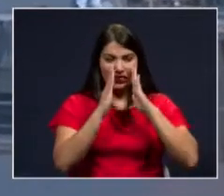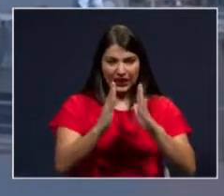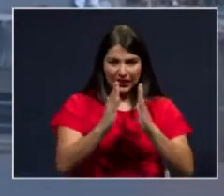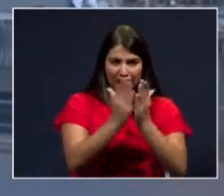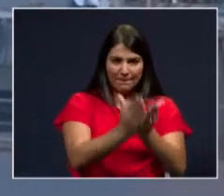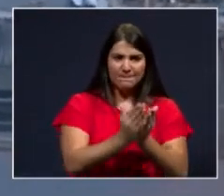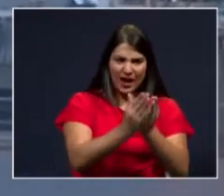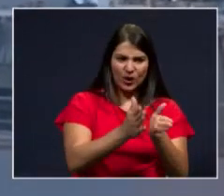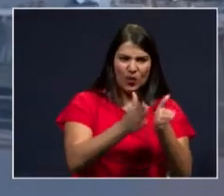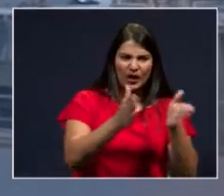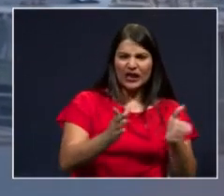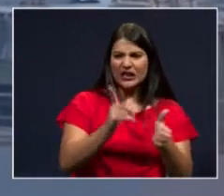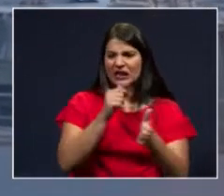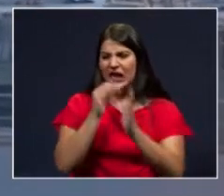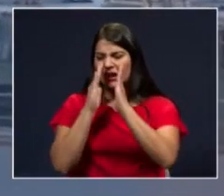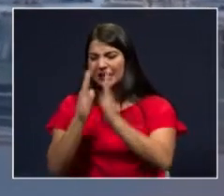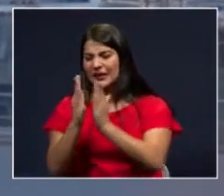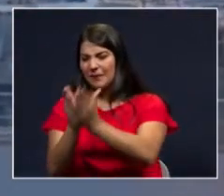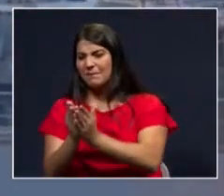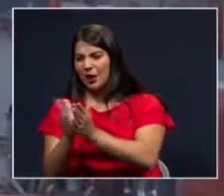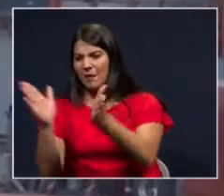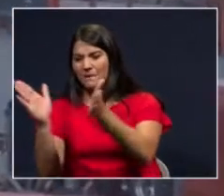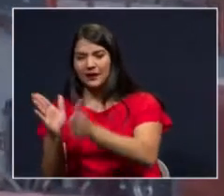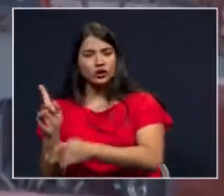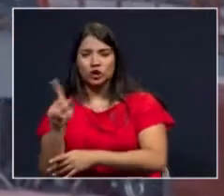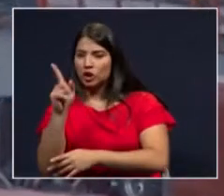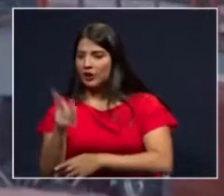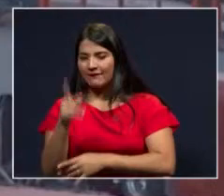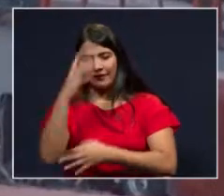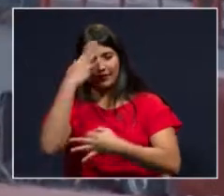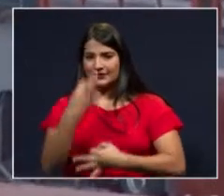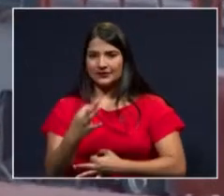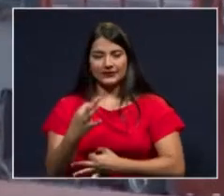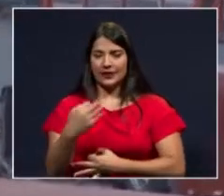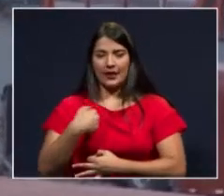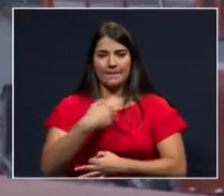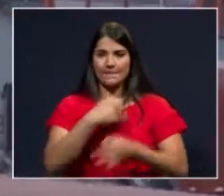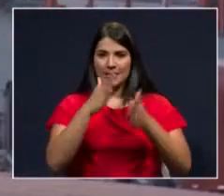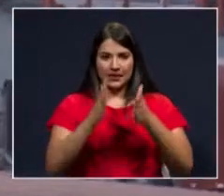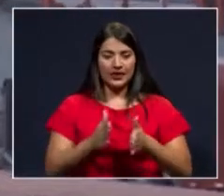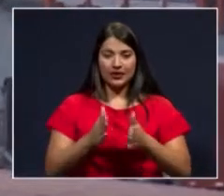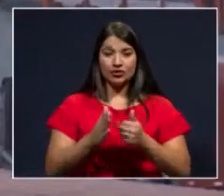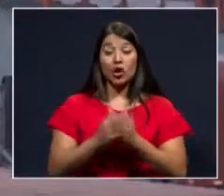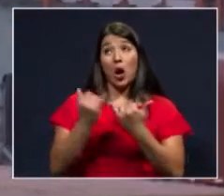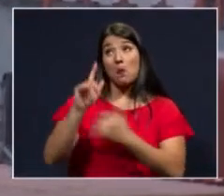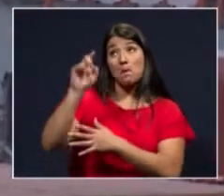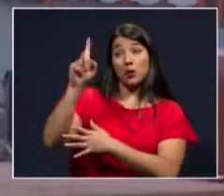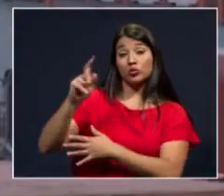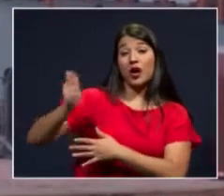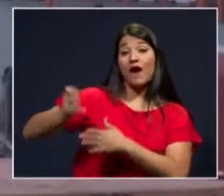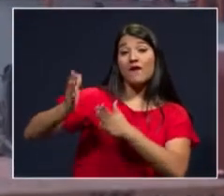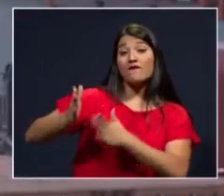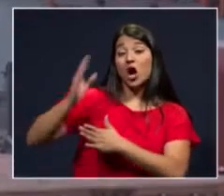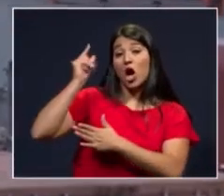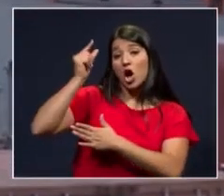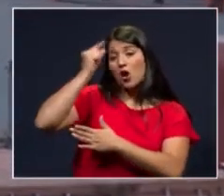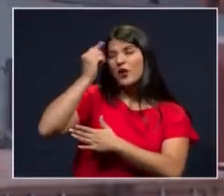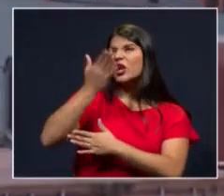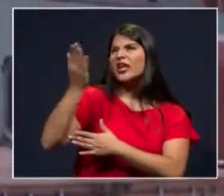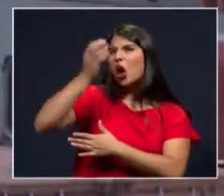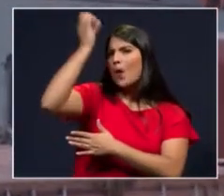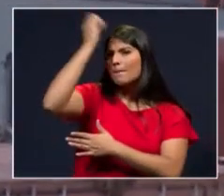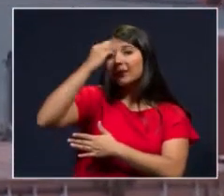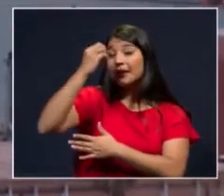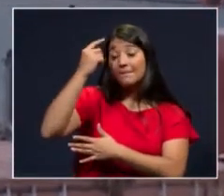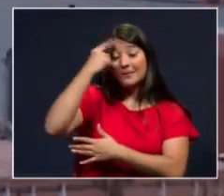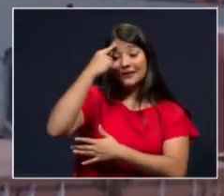la iniciativa de los profesionales de Habdeba para que sea la Procuraduría quien emita su criterio, pues consideran que debe ser una decisión jurídica y